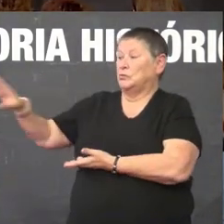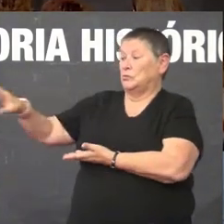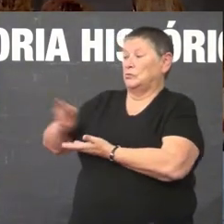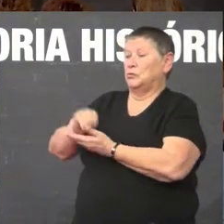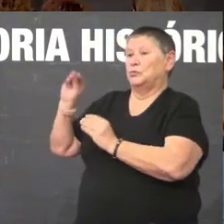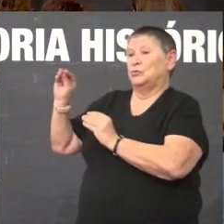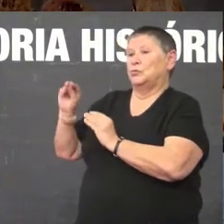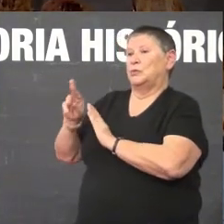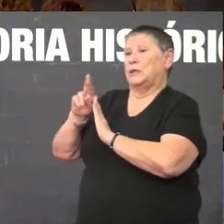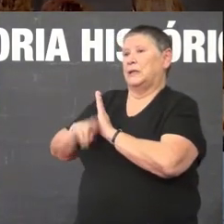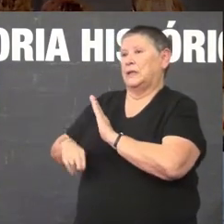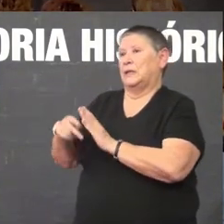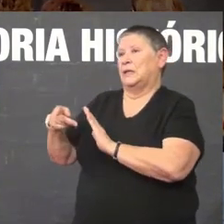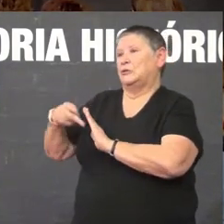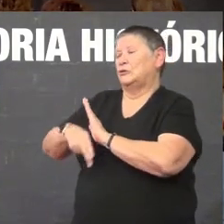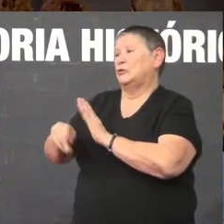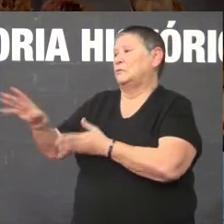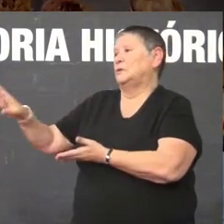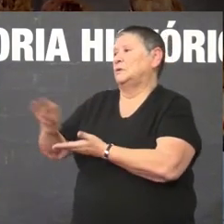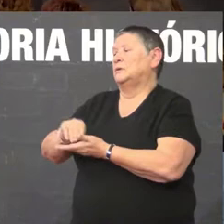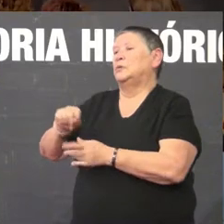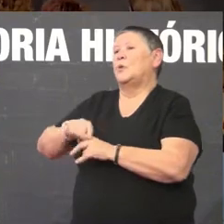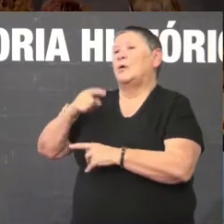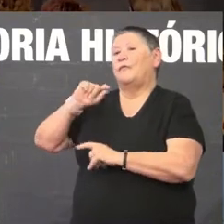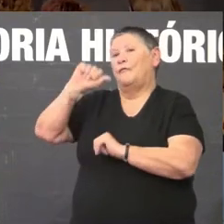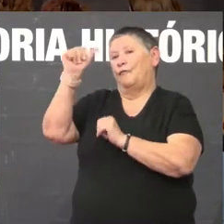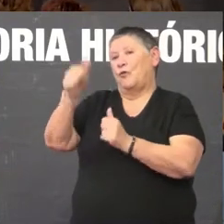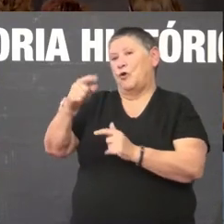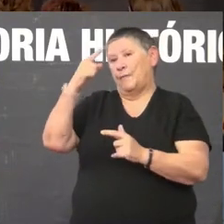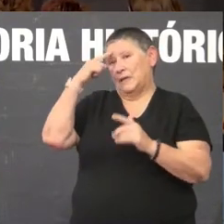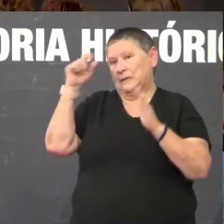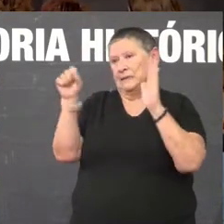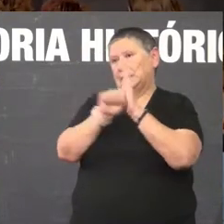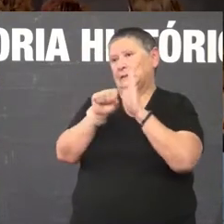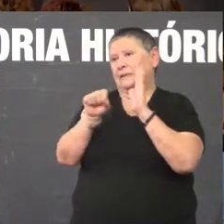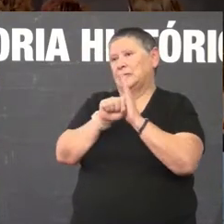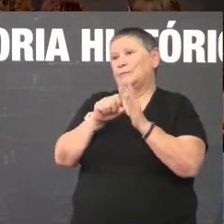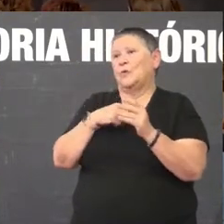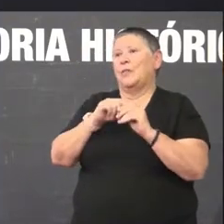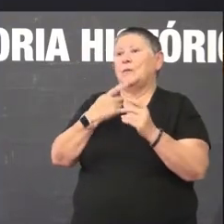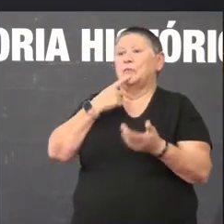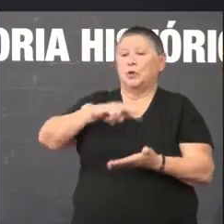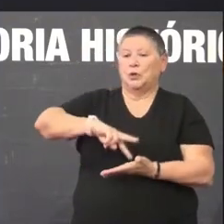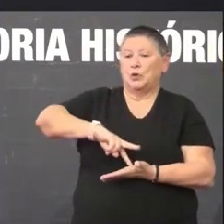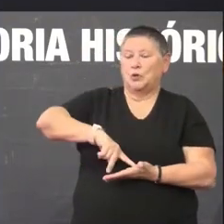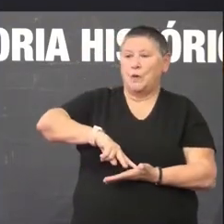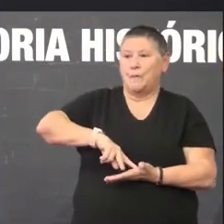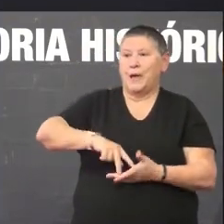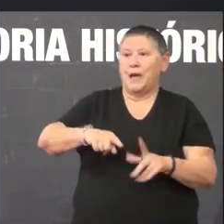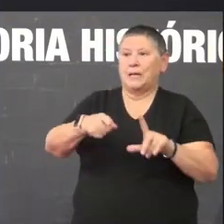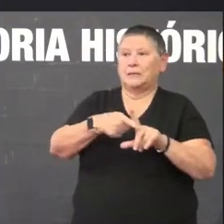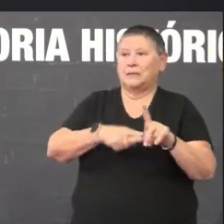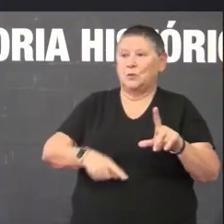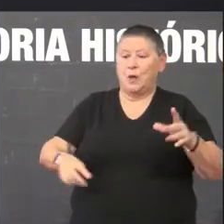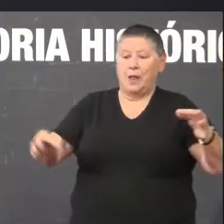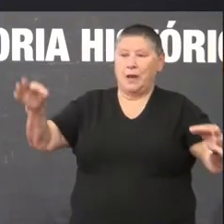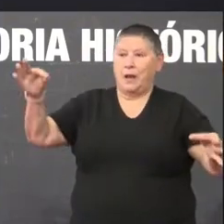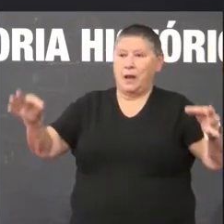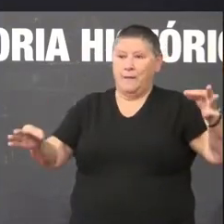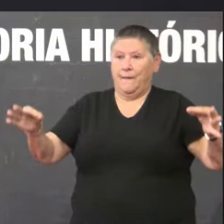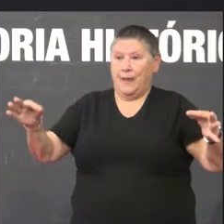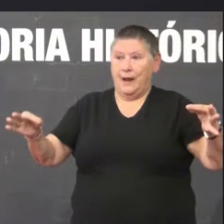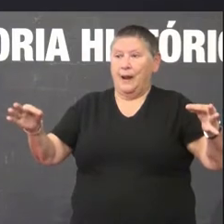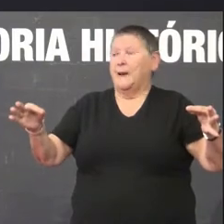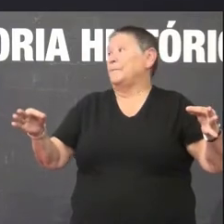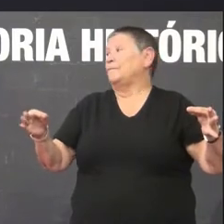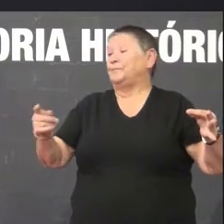e simbólicamente usamos esas ferramentas, o compás, a escuadra, o nivel, e de